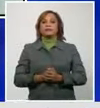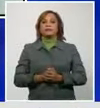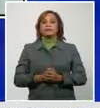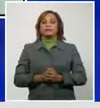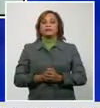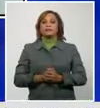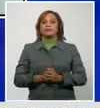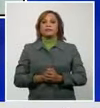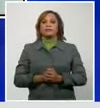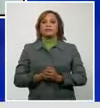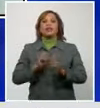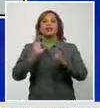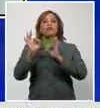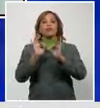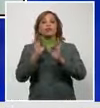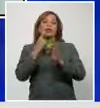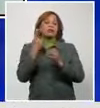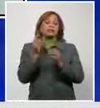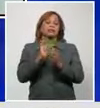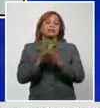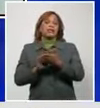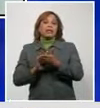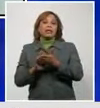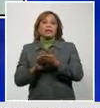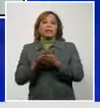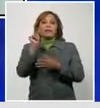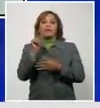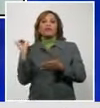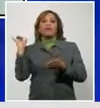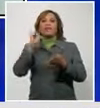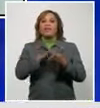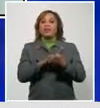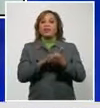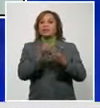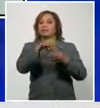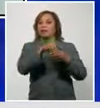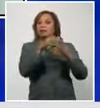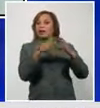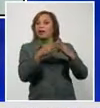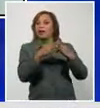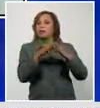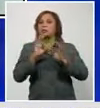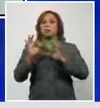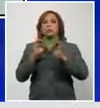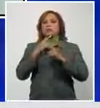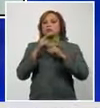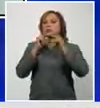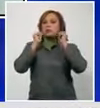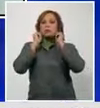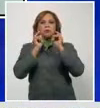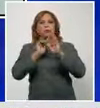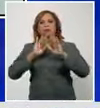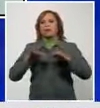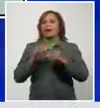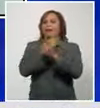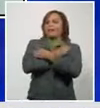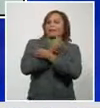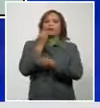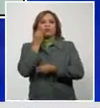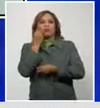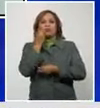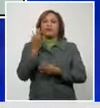viajeros. Es lo que nos está ocurriendo y todavía no se aprecia un cambio.